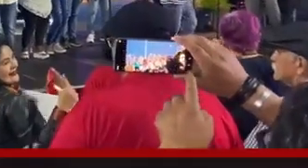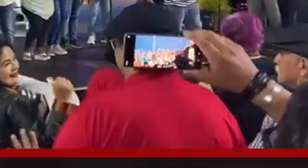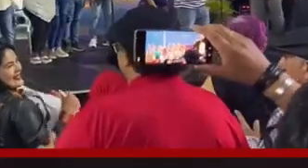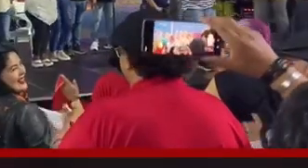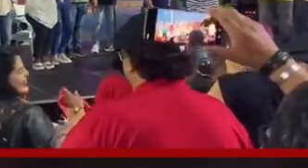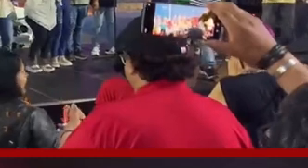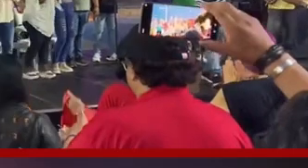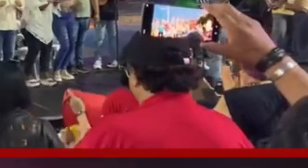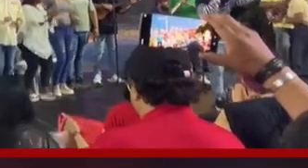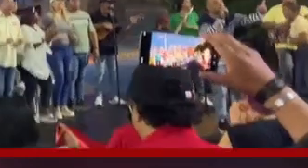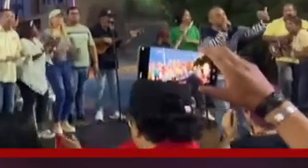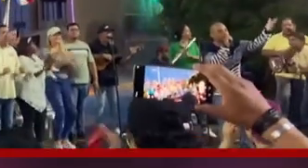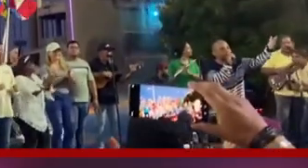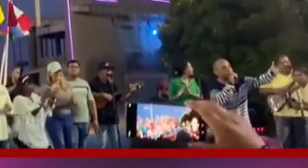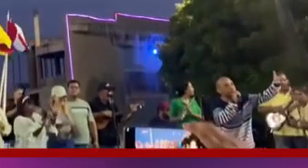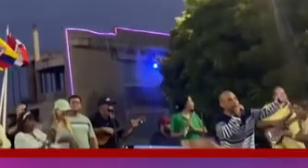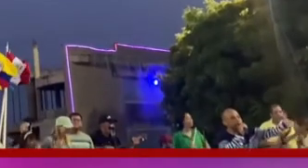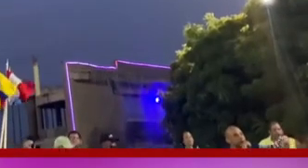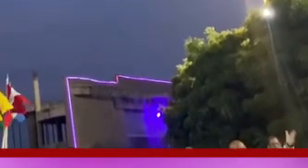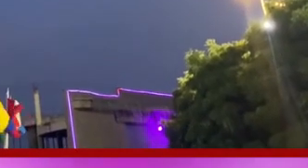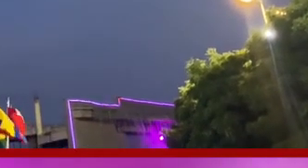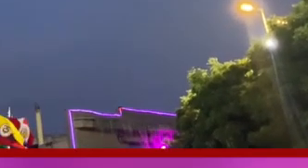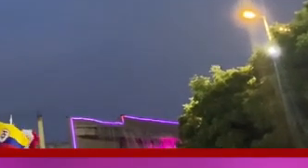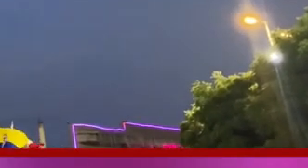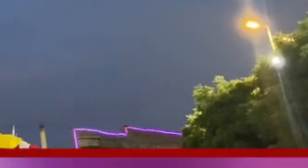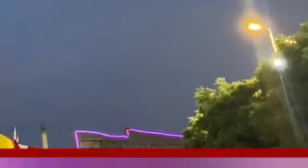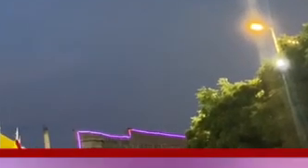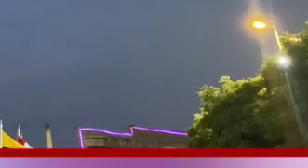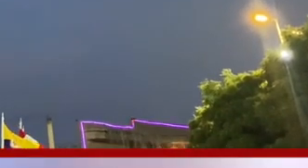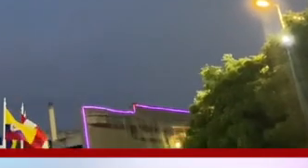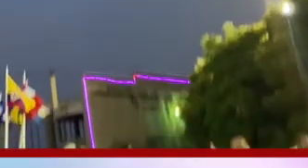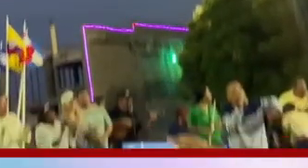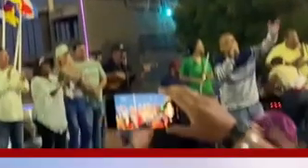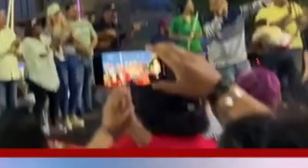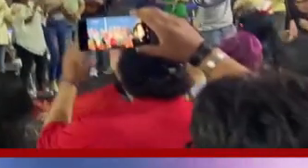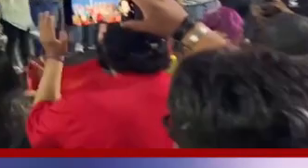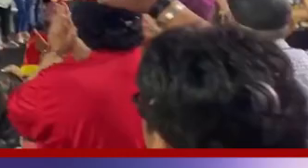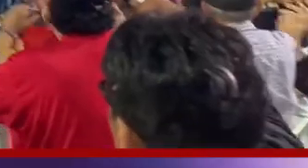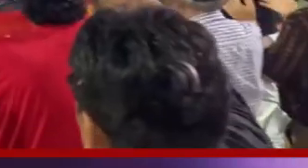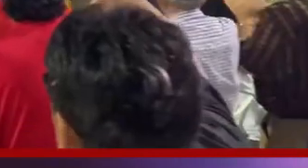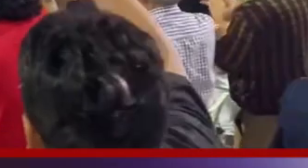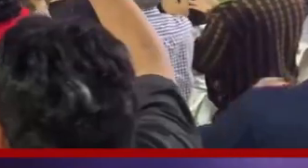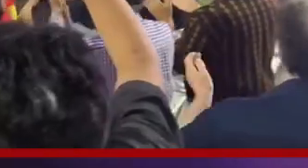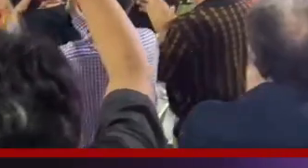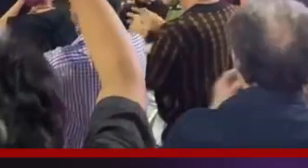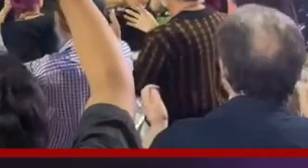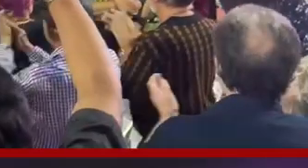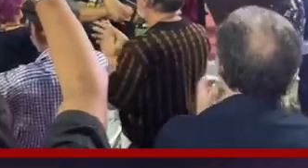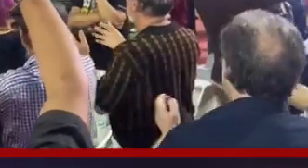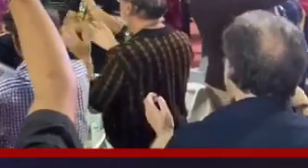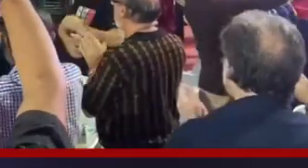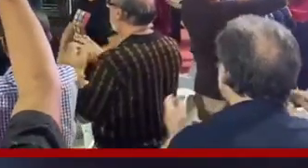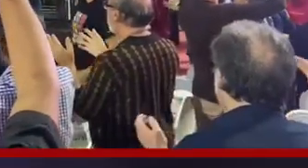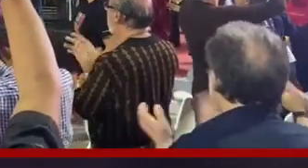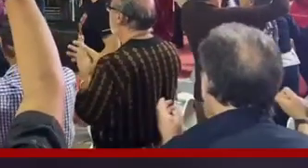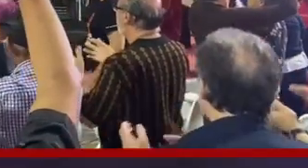29, tirando abajo la estatua de Hugo Chávez, quemando un mercado comunitario, quemando centros de votación.